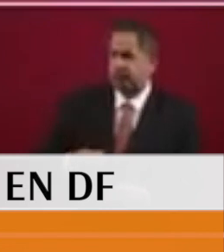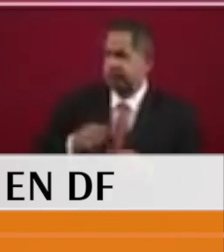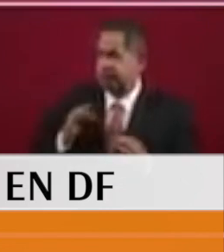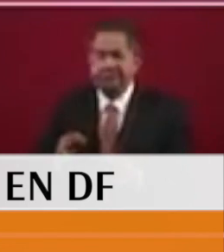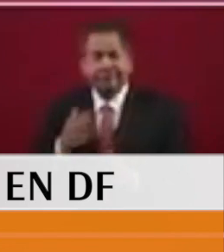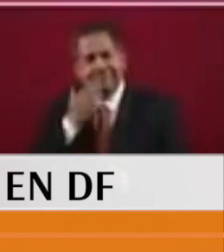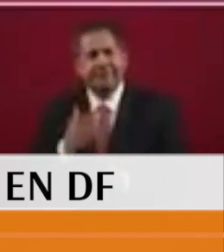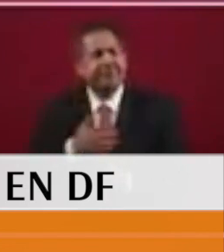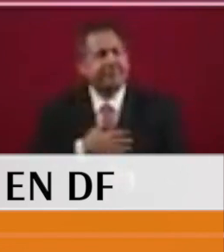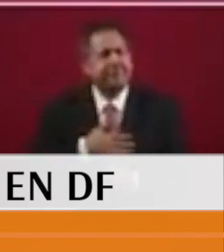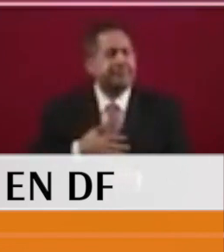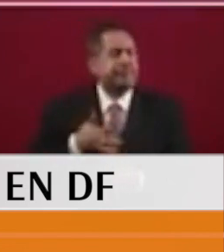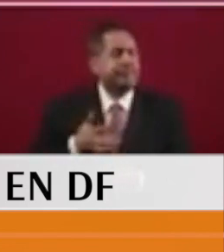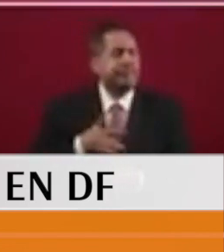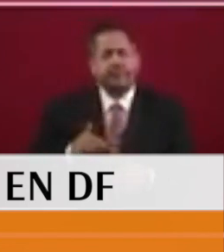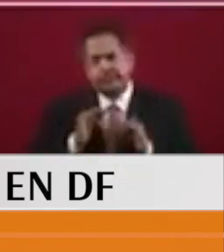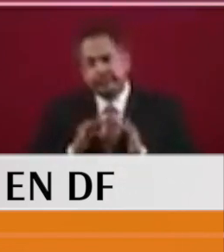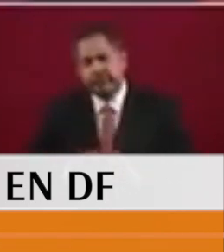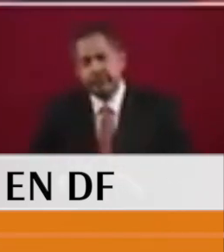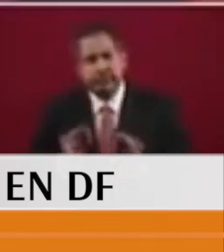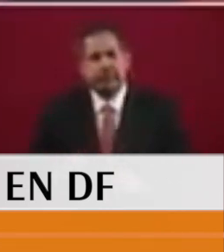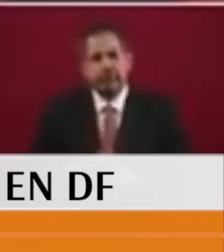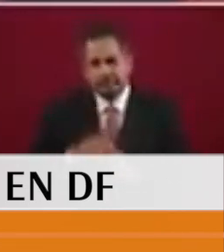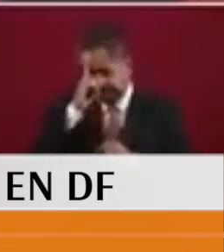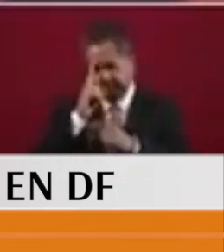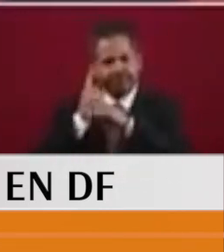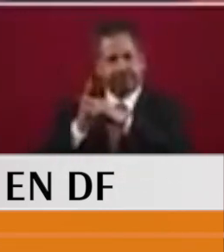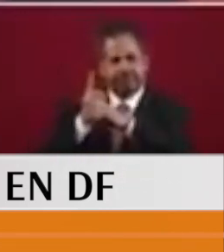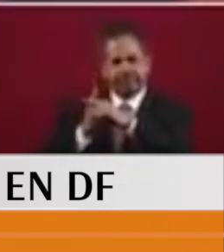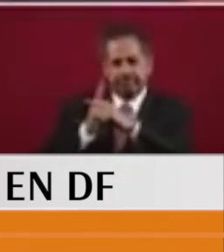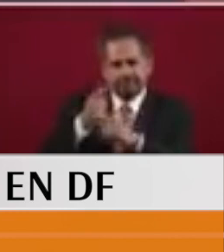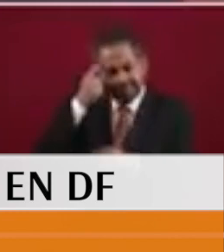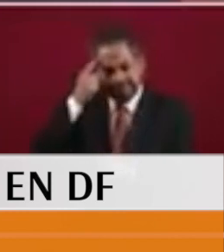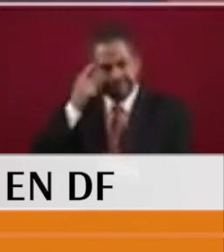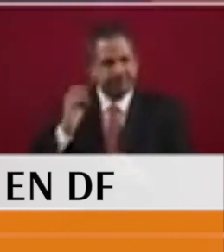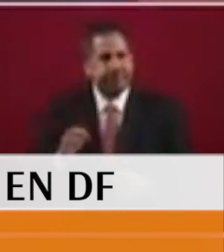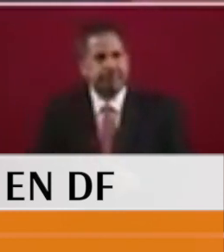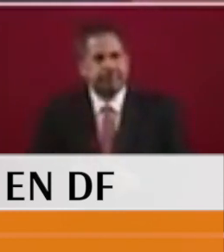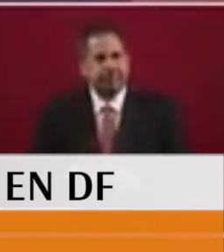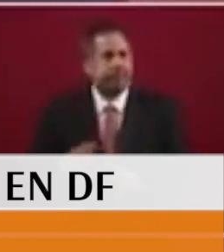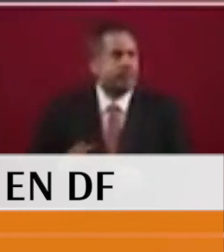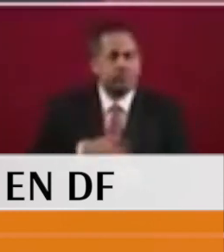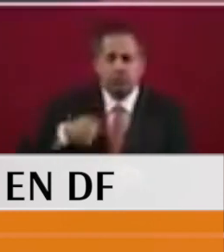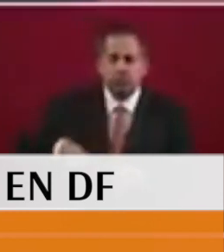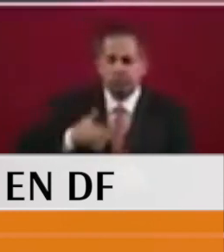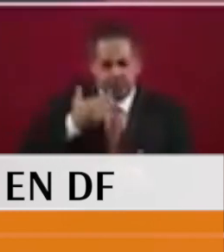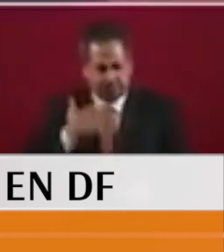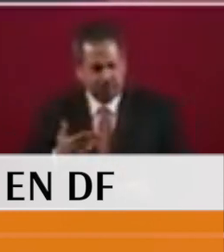estoy tranquilo y optimista porque estamos bien y de buenas.